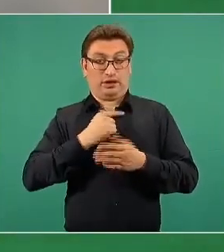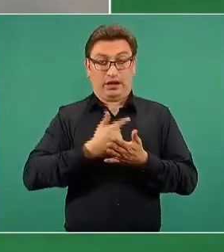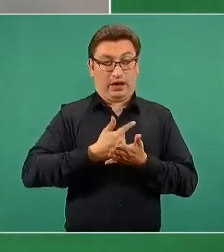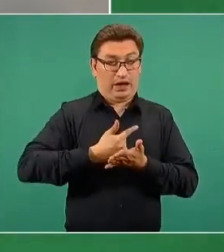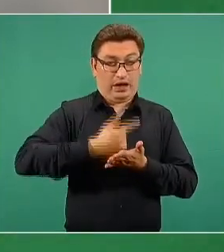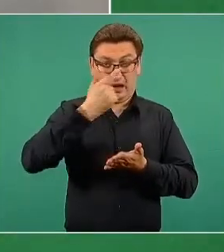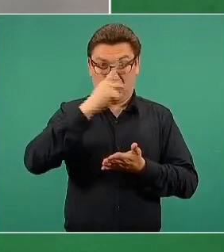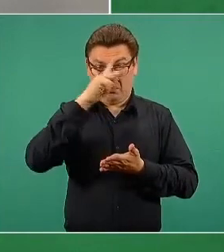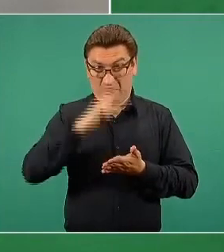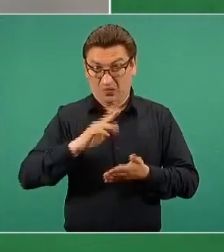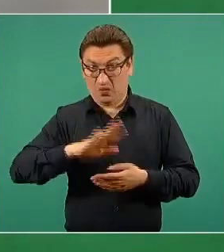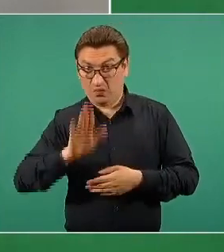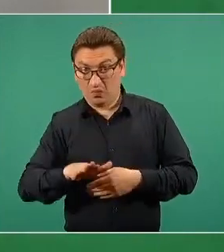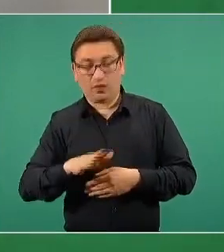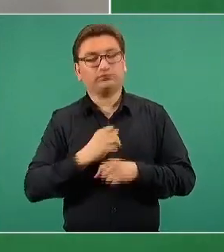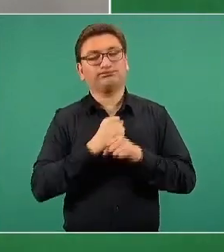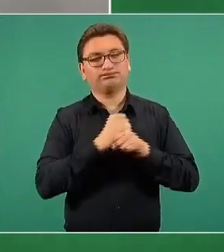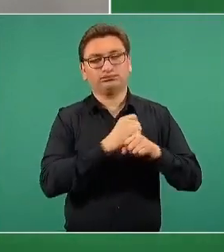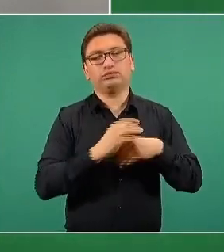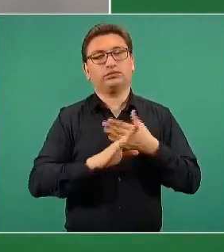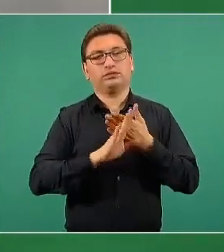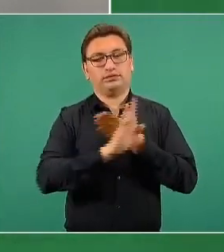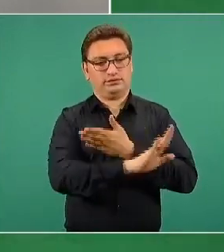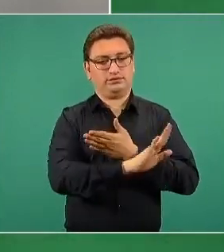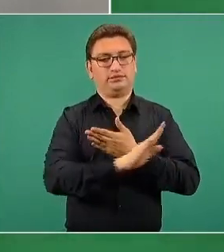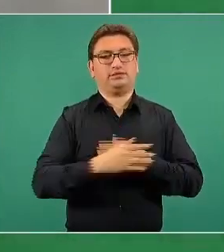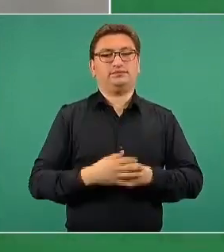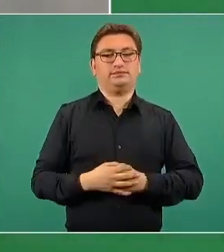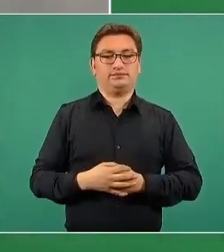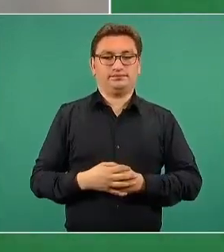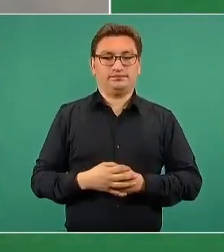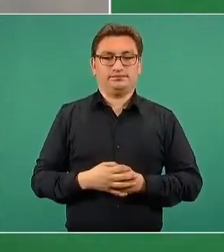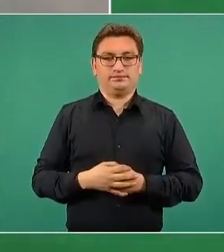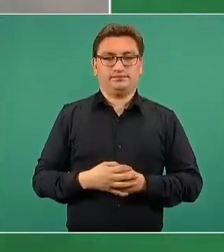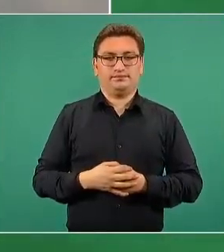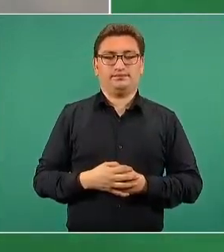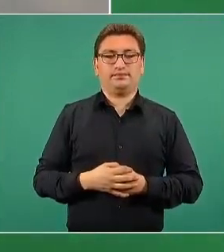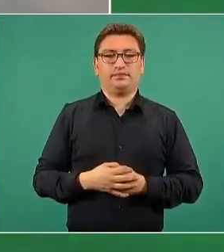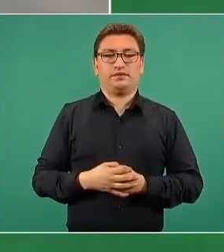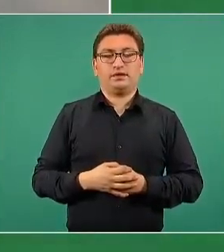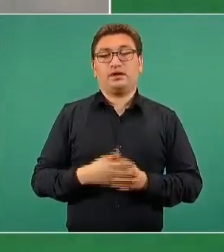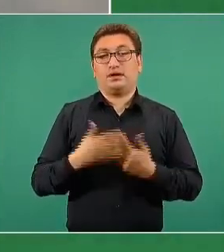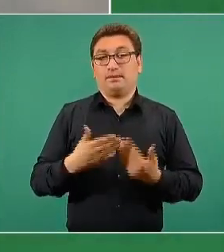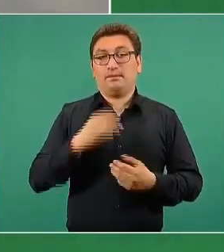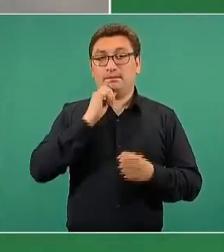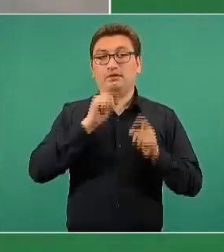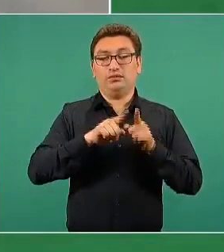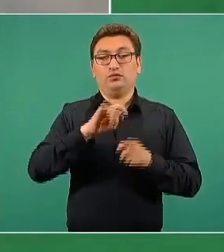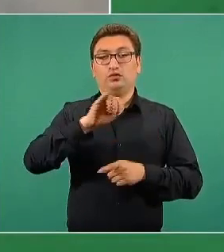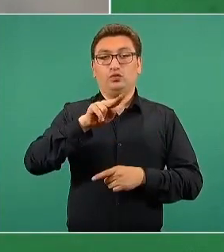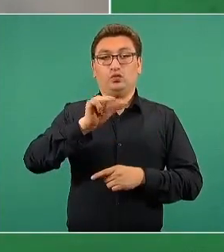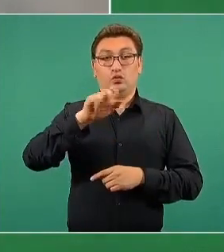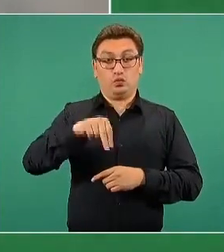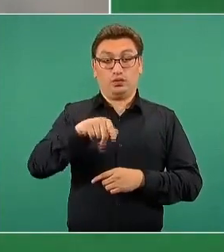graves y defunciones por el virus SARS-CoV-2. También